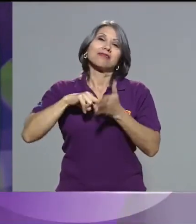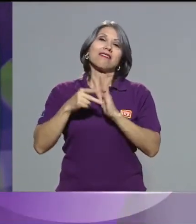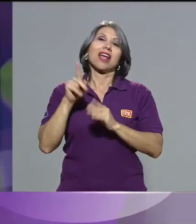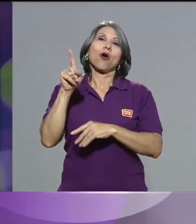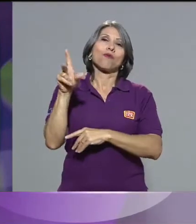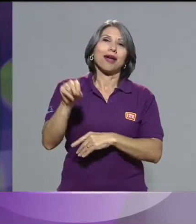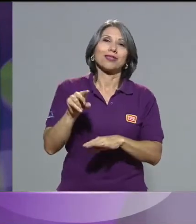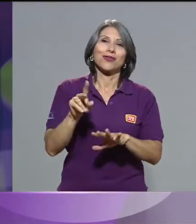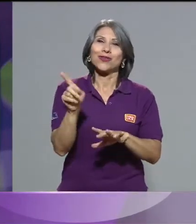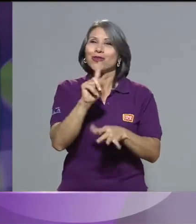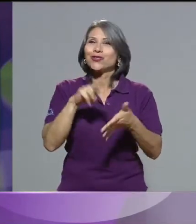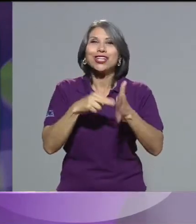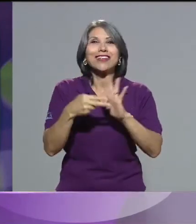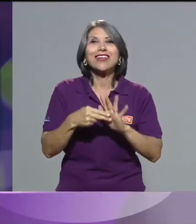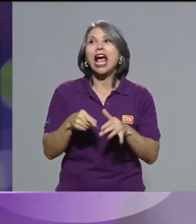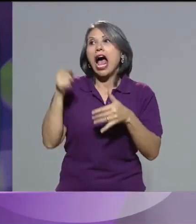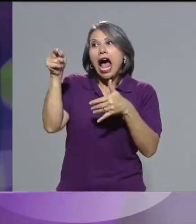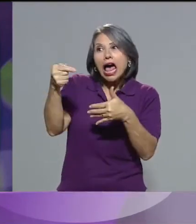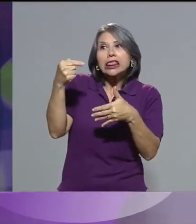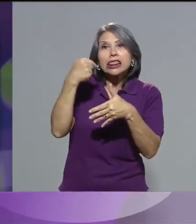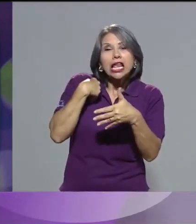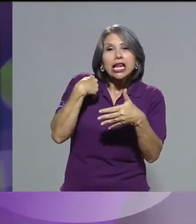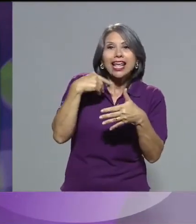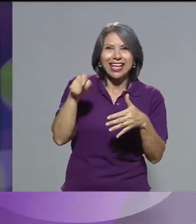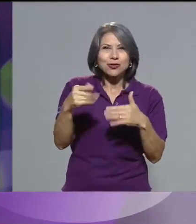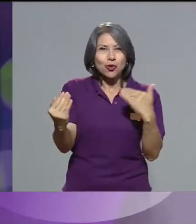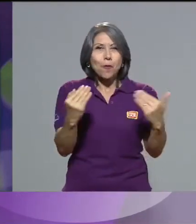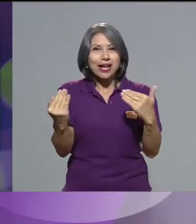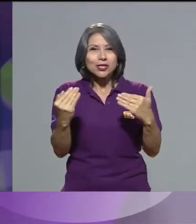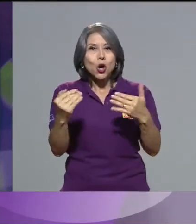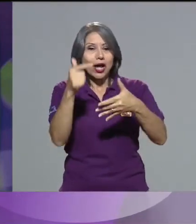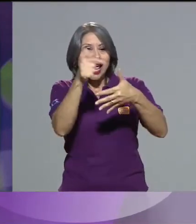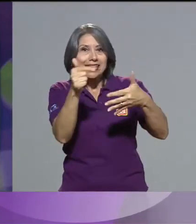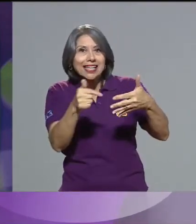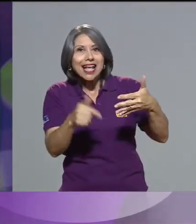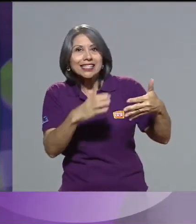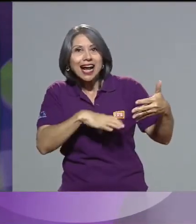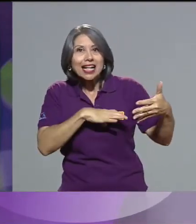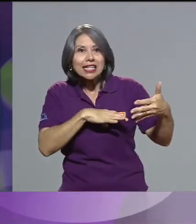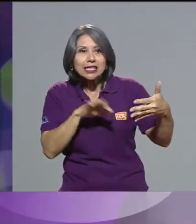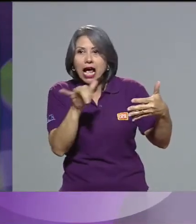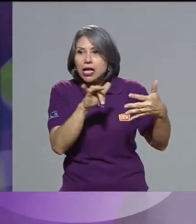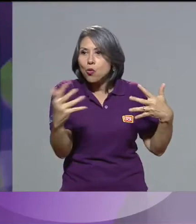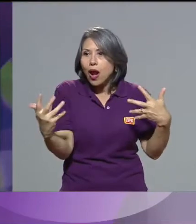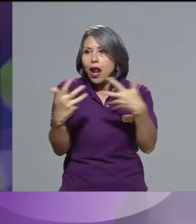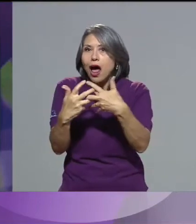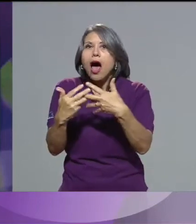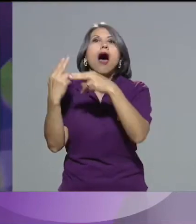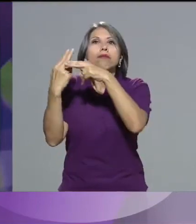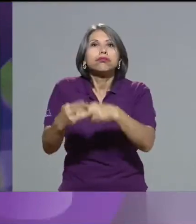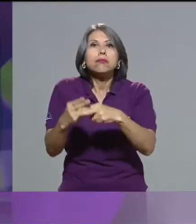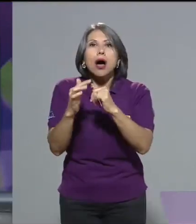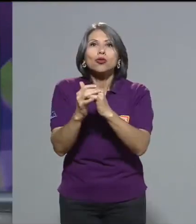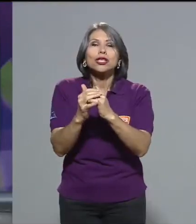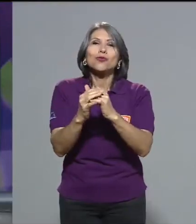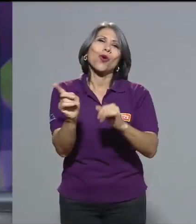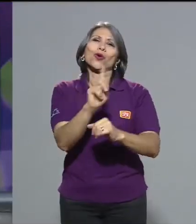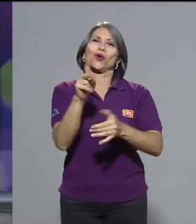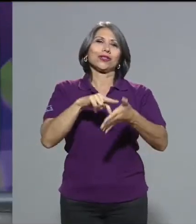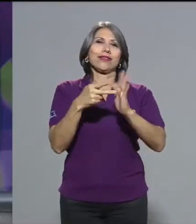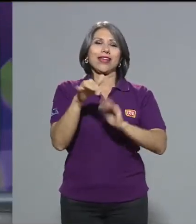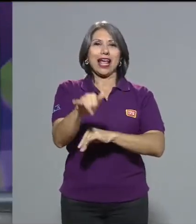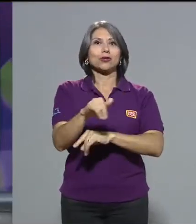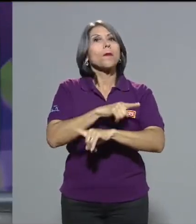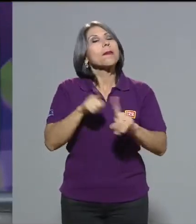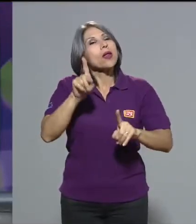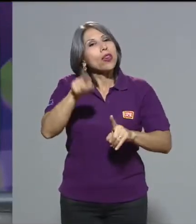a algunos les cobran dinerales por utilizar esta prueba. Entonces, pero si algún instrumento de evaluación, que son instrumentos sencillos para